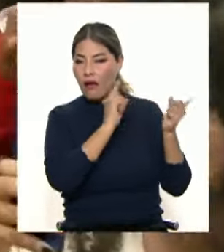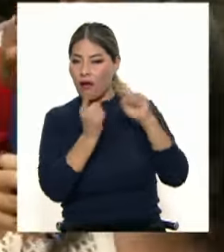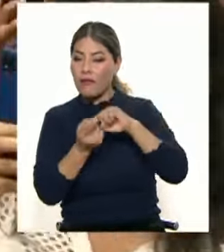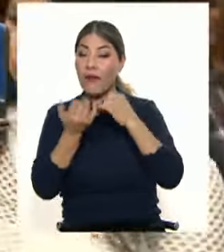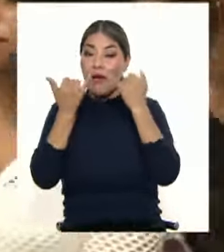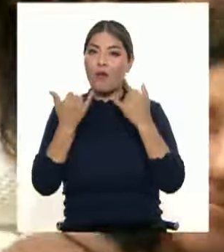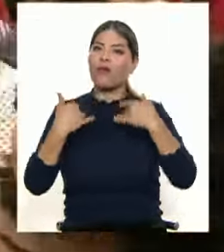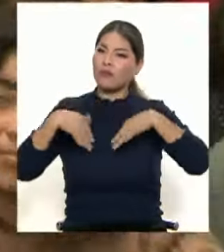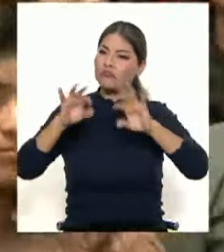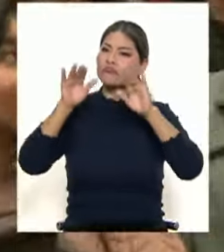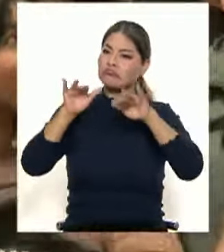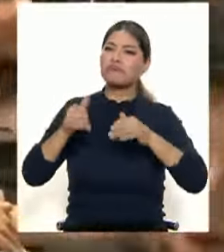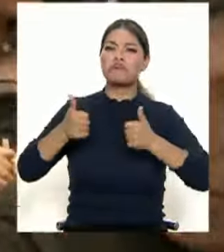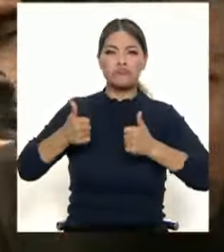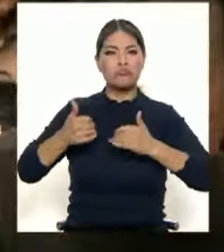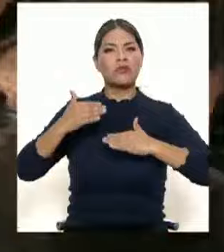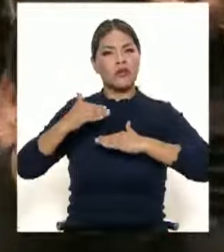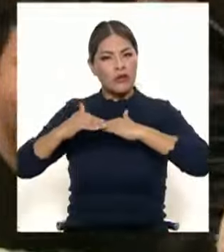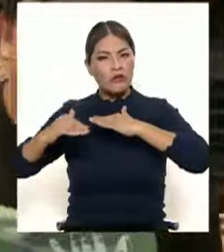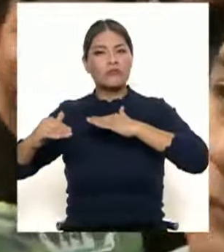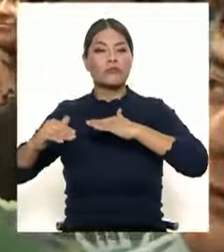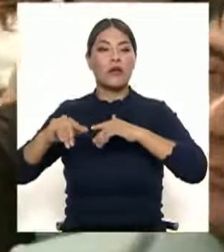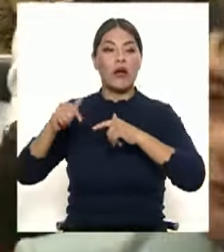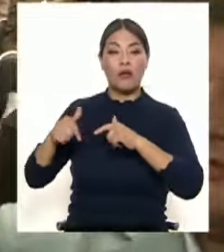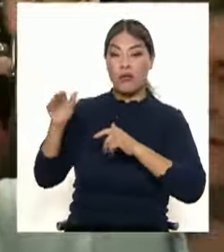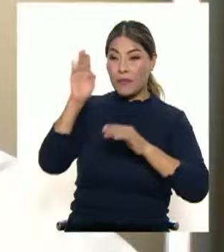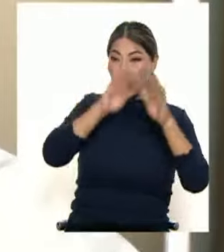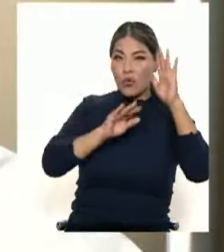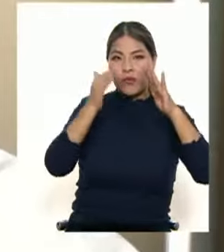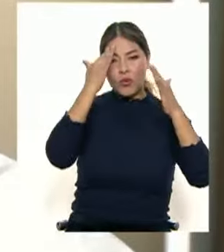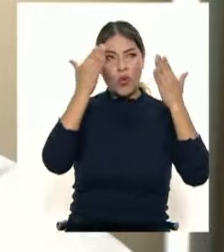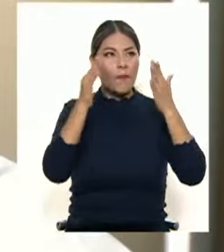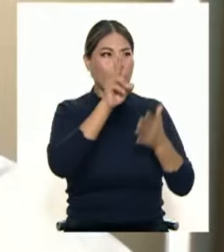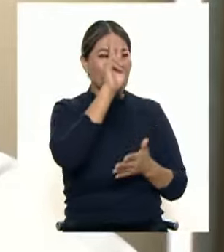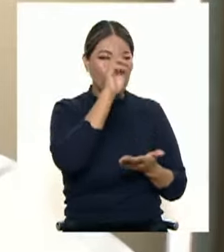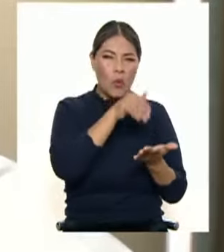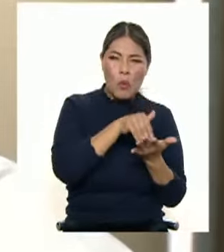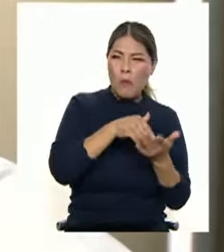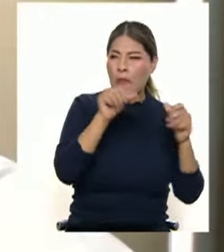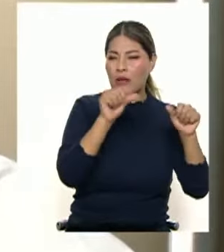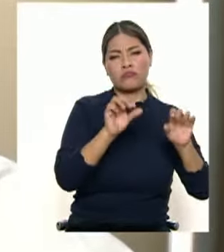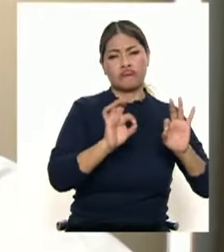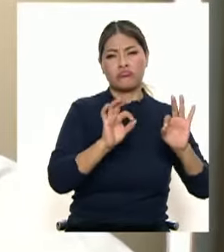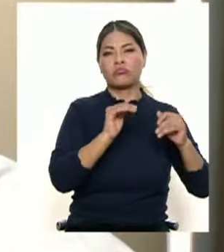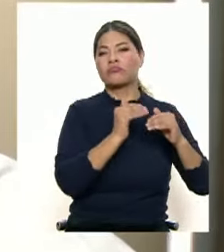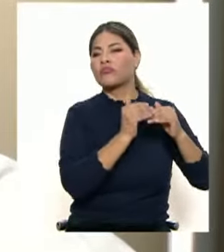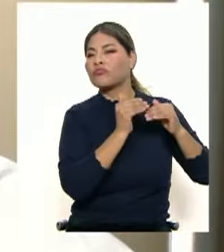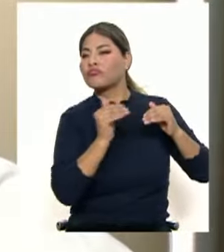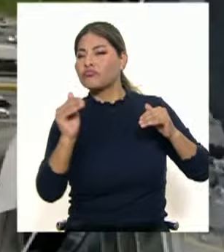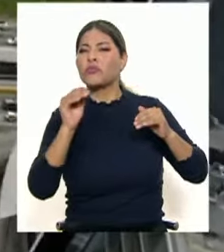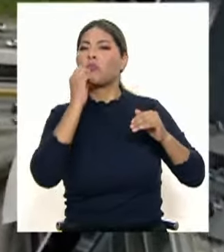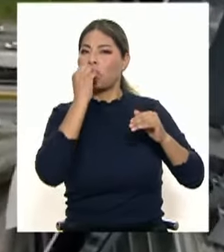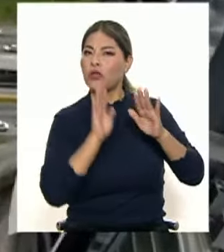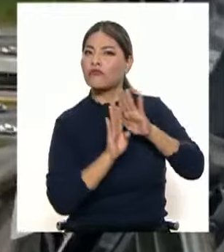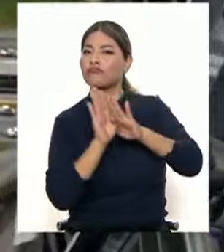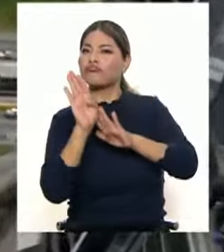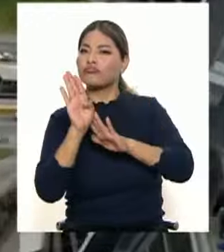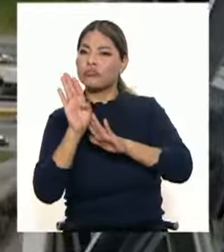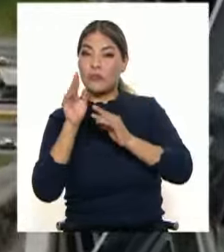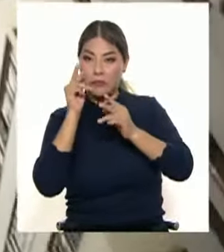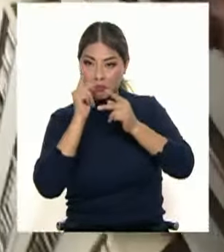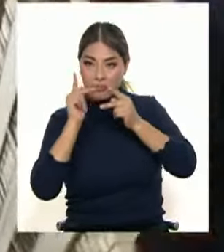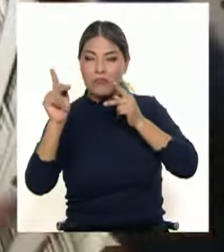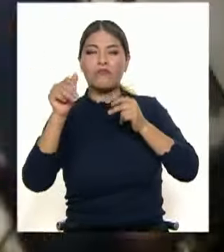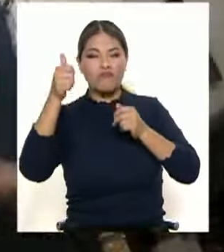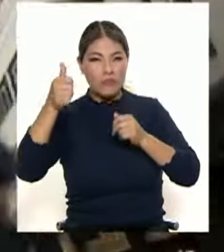de reformas políticas del gobierno alivian las preocupaciones sobre la estabilidad institucional a largo plazo el presidente del Consejo de ministros